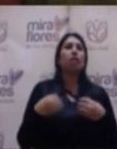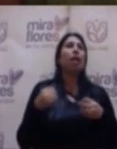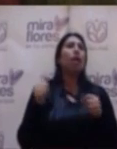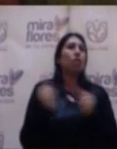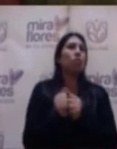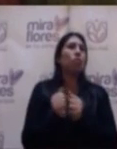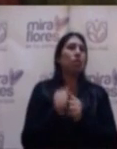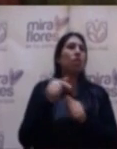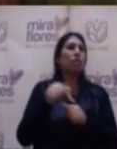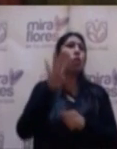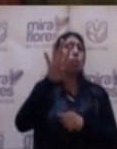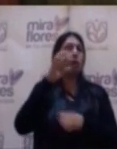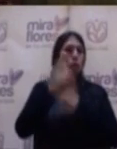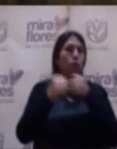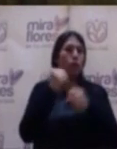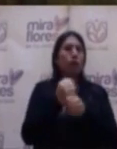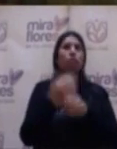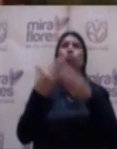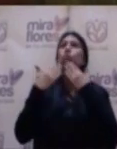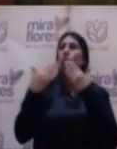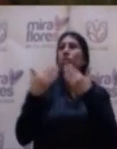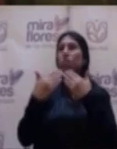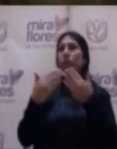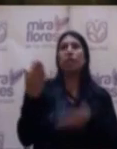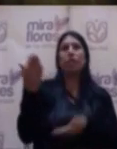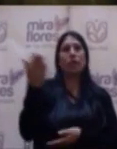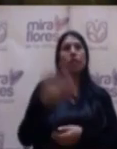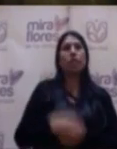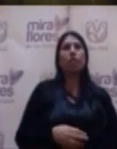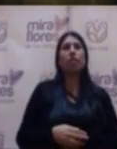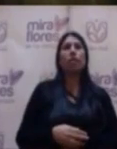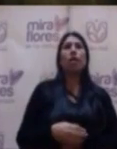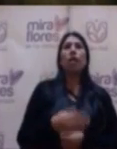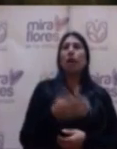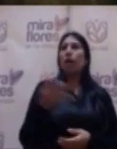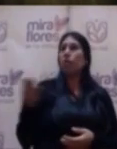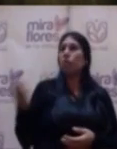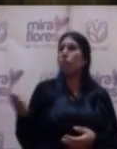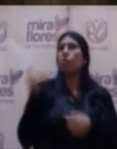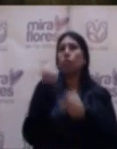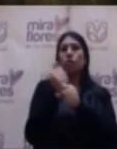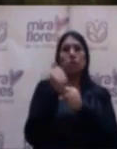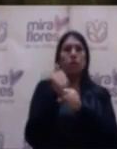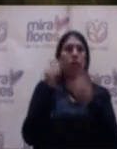De manera que muchísimas gracias también, por supuesto, a todos los funcionarios.